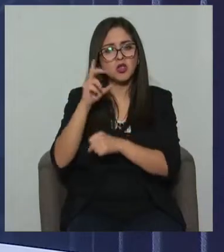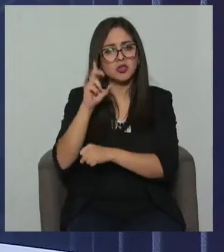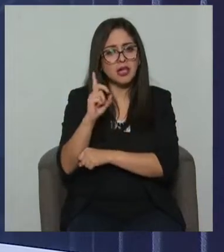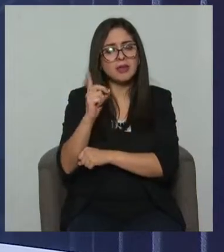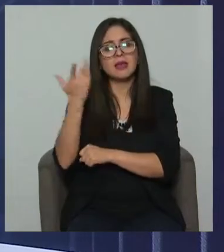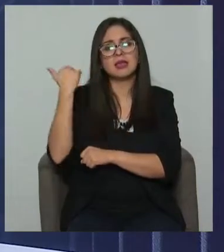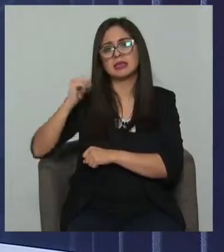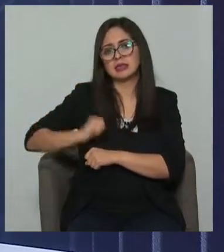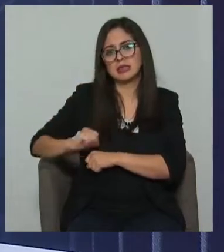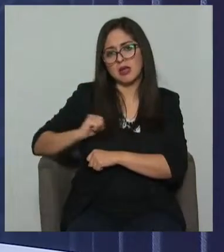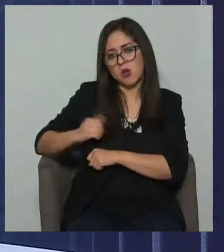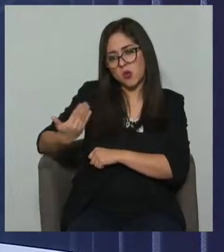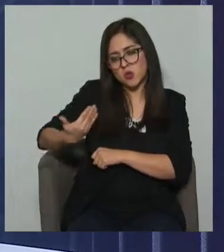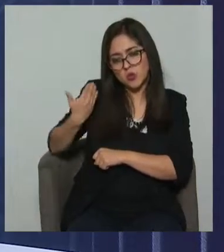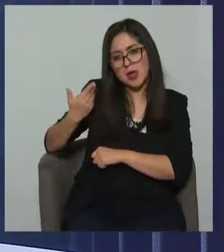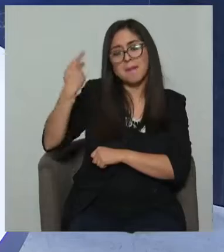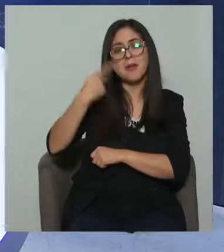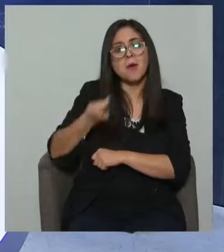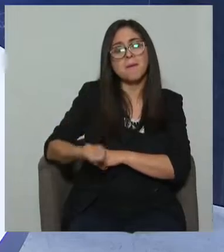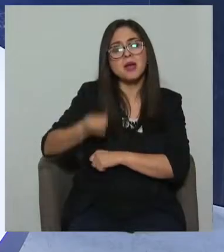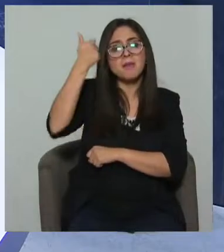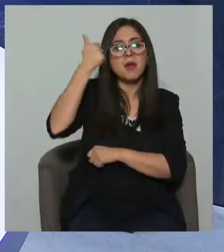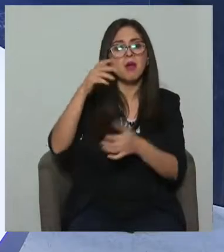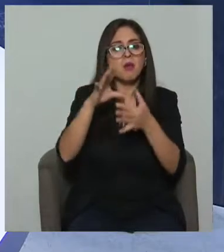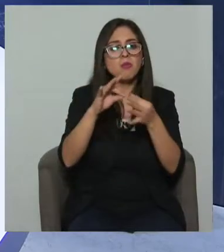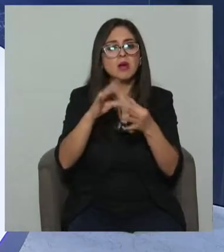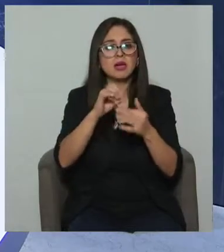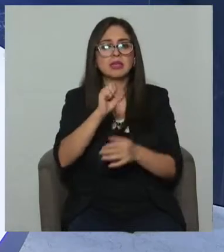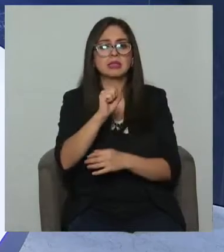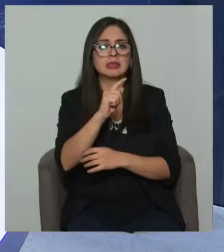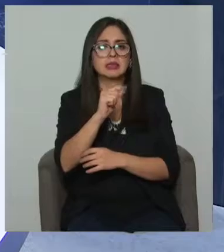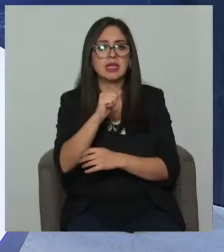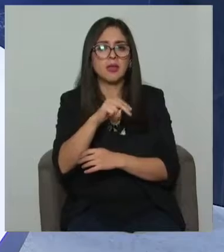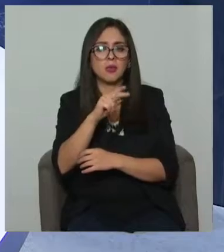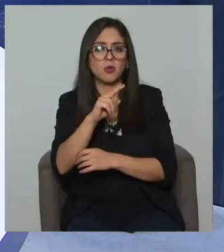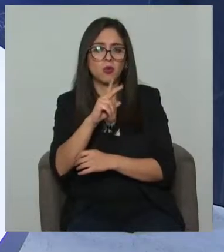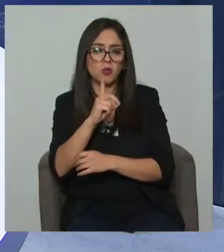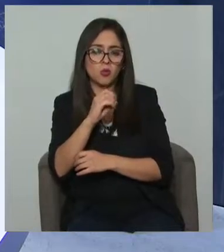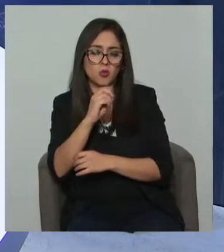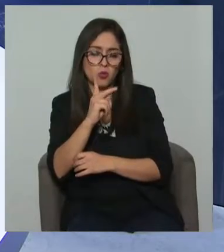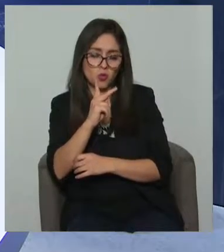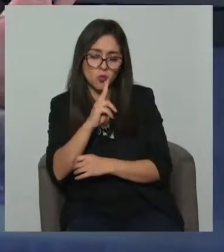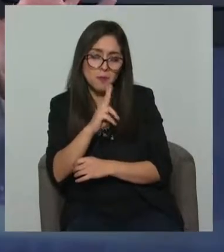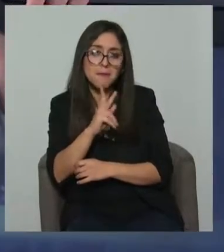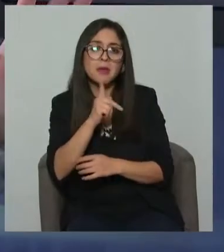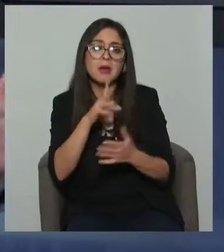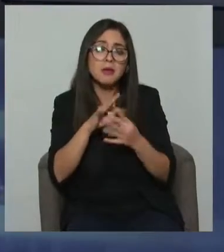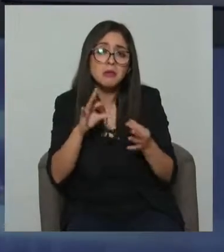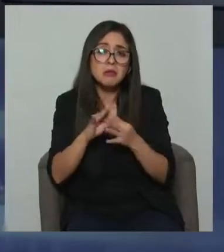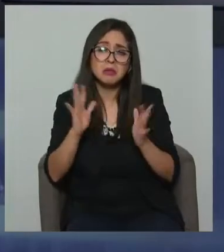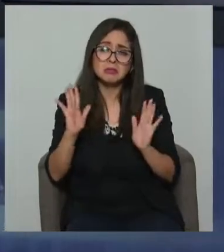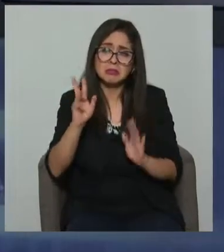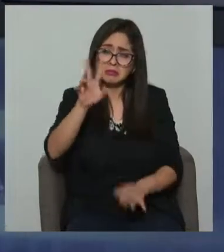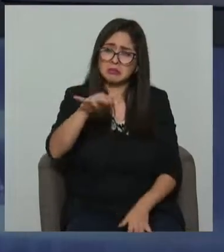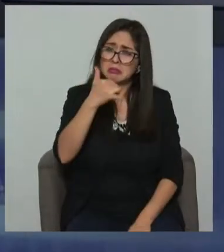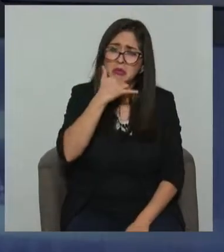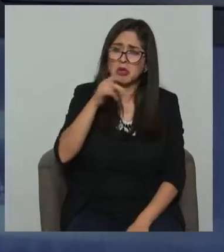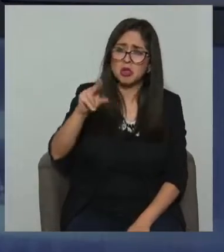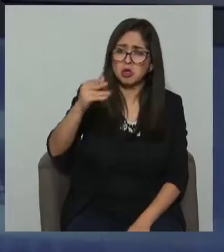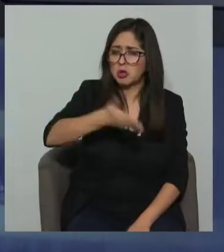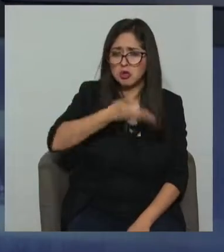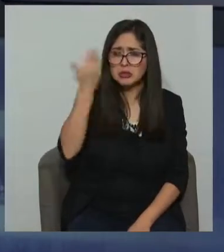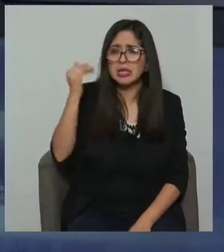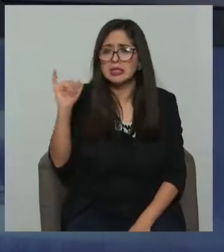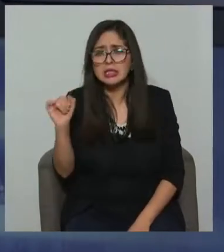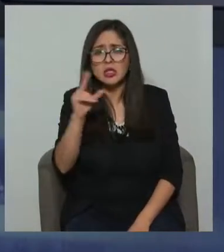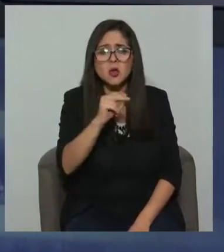¿Estás de acuerdo en que los primeros estandoperos fueron precisamente Cantinflas y Palillo y ellos? Yo no sabría si estandoperos llamarle, porque el stand-up tiene una fórmula